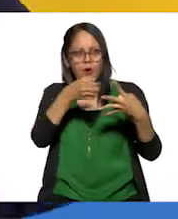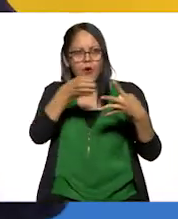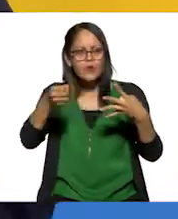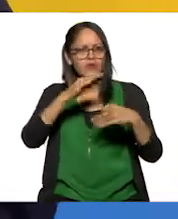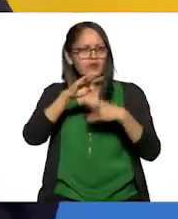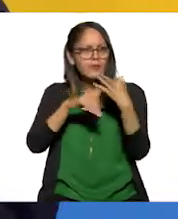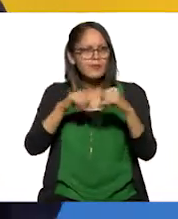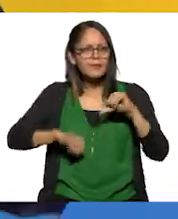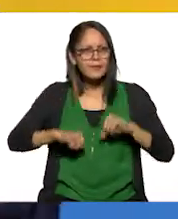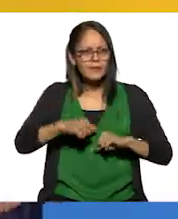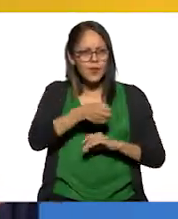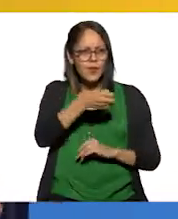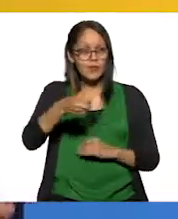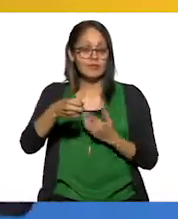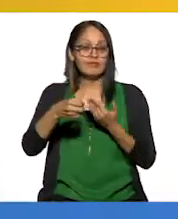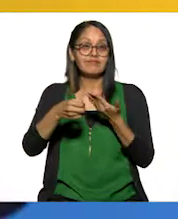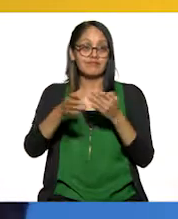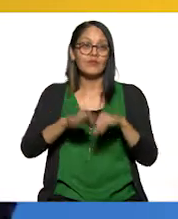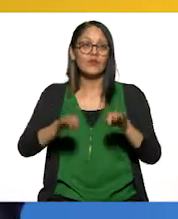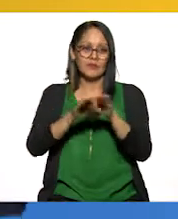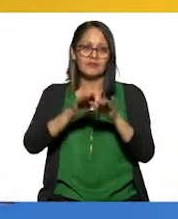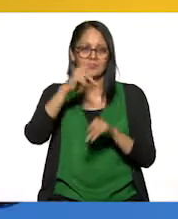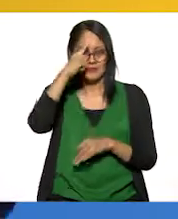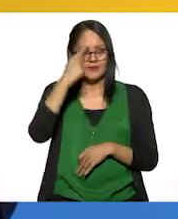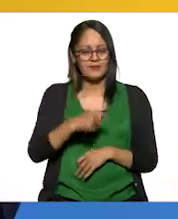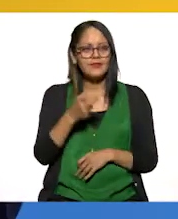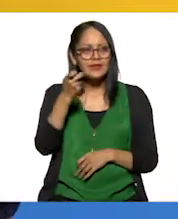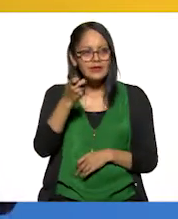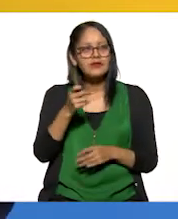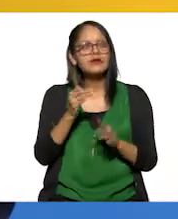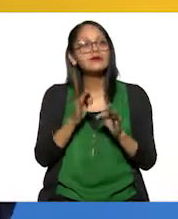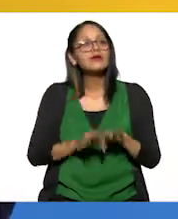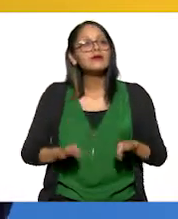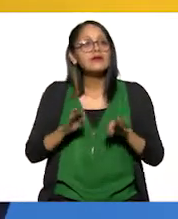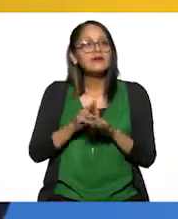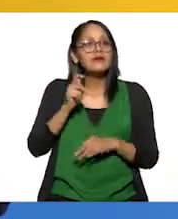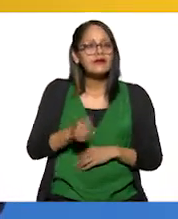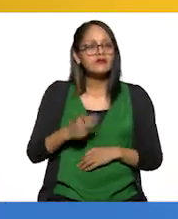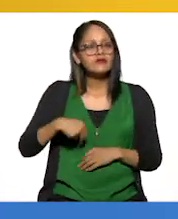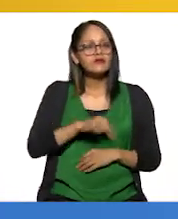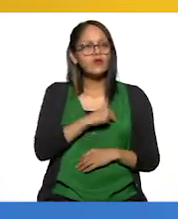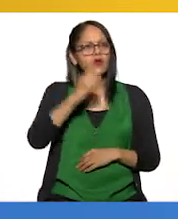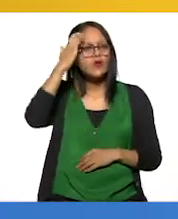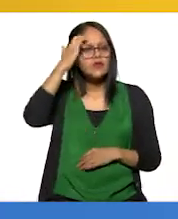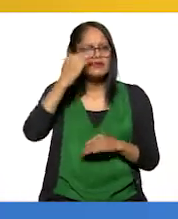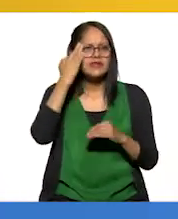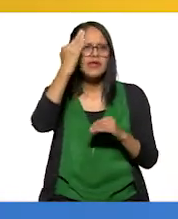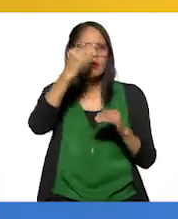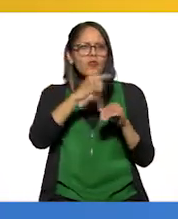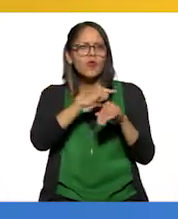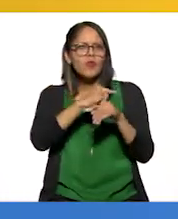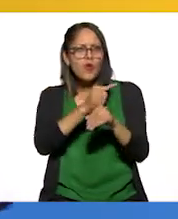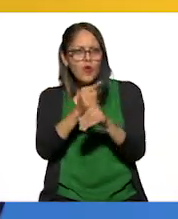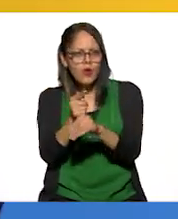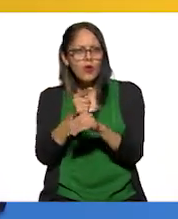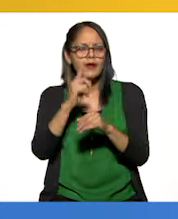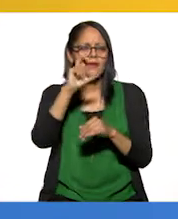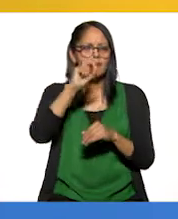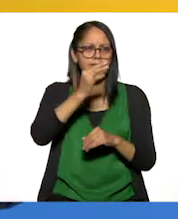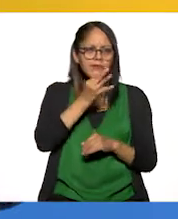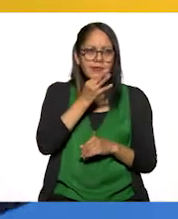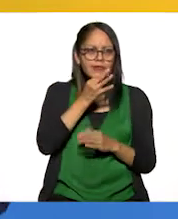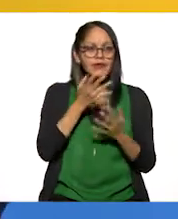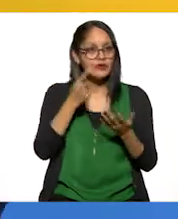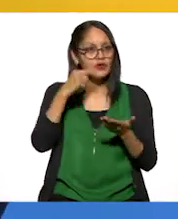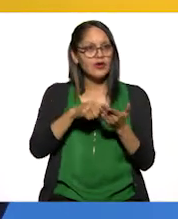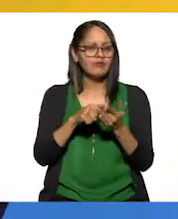todas sus actividades, que es bien importante. Y para eso, importante el tener conocimiento del tiempo. Las horas, la media hora,